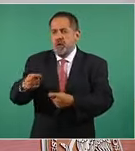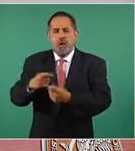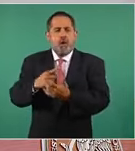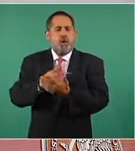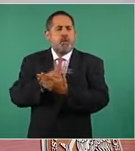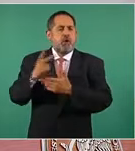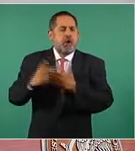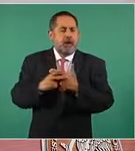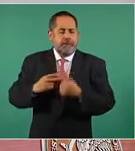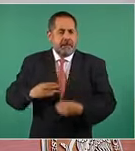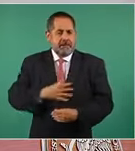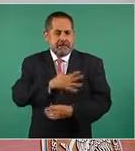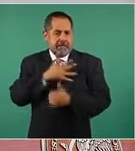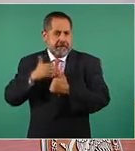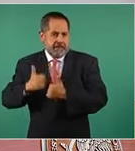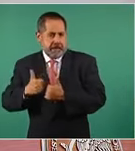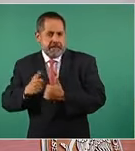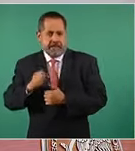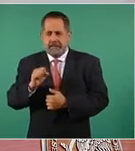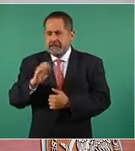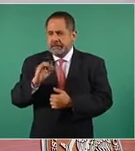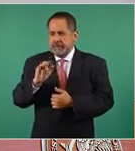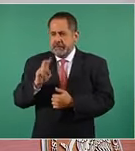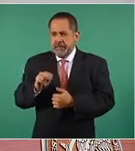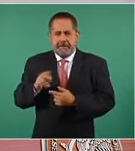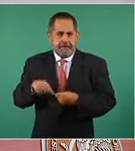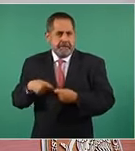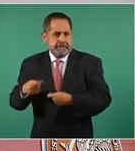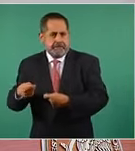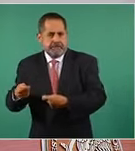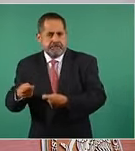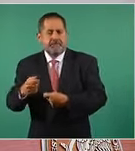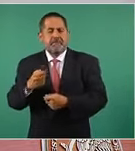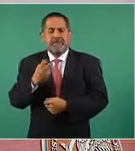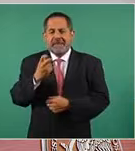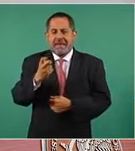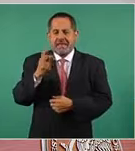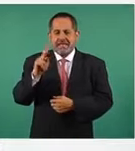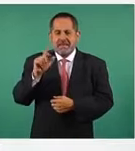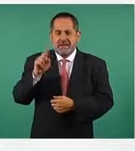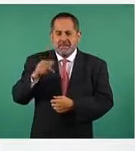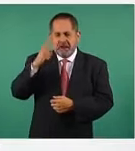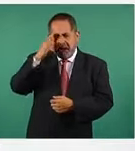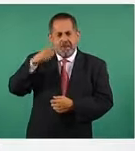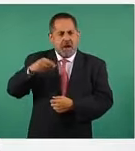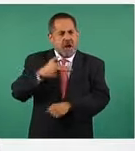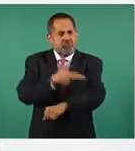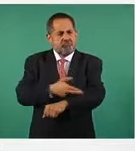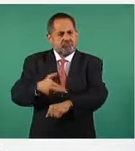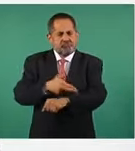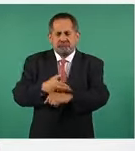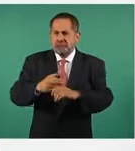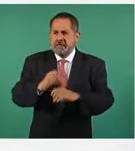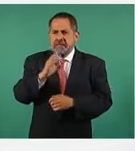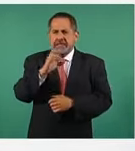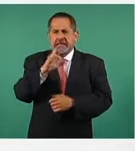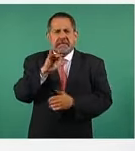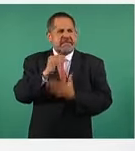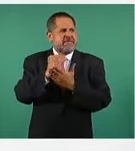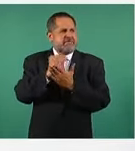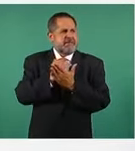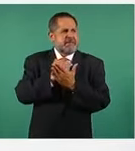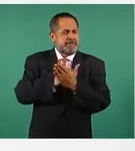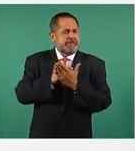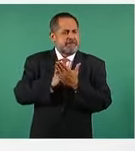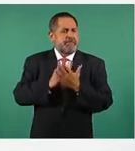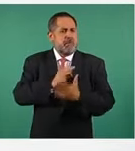bienestar, es la esencia de nuestra estrategia para enfrentar la crisis. En otras palabras,